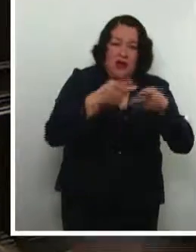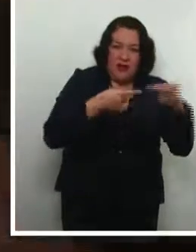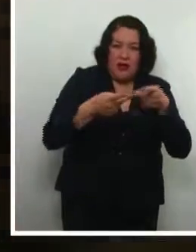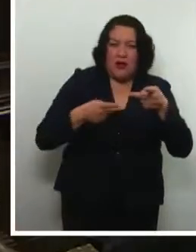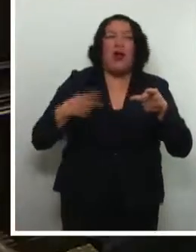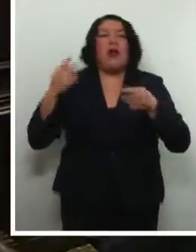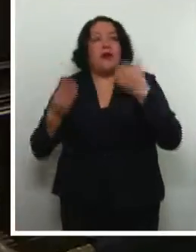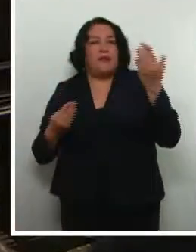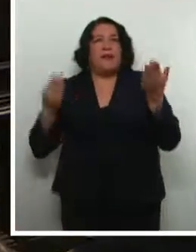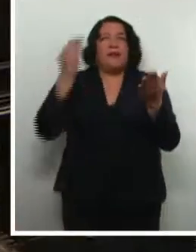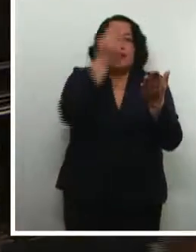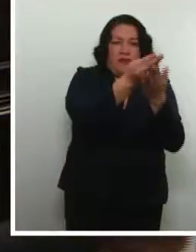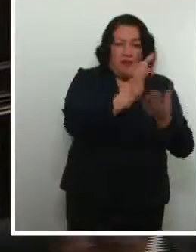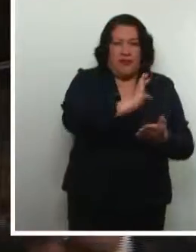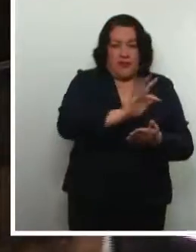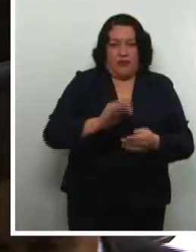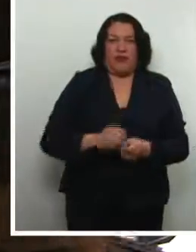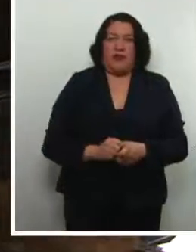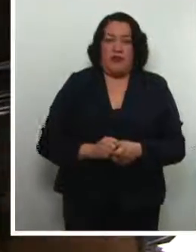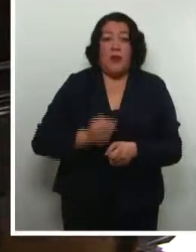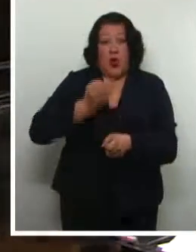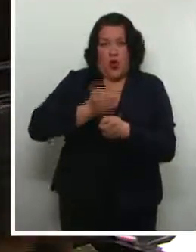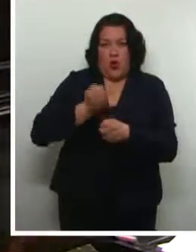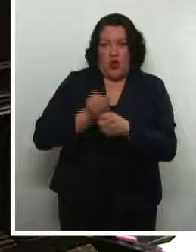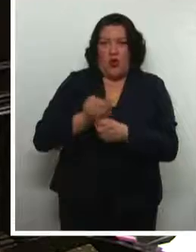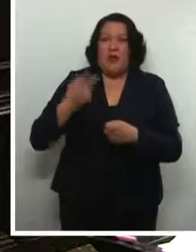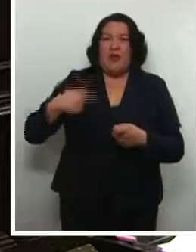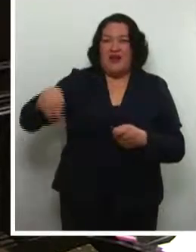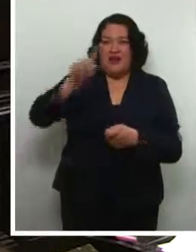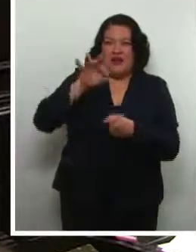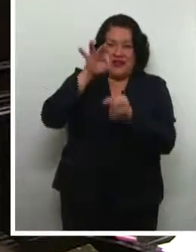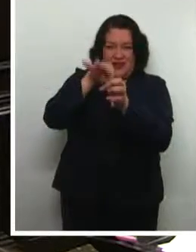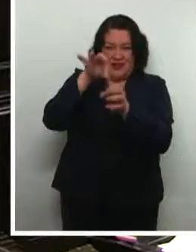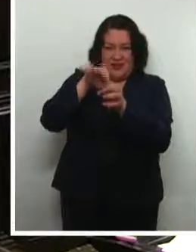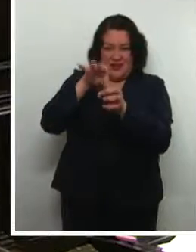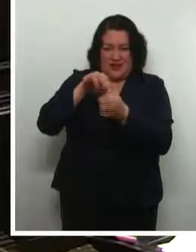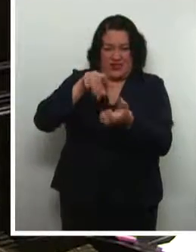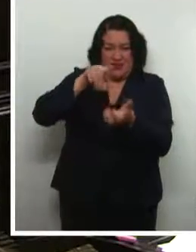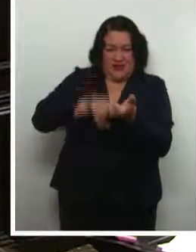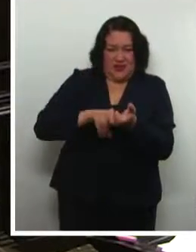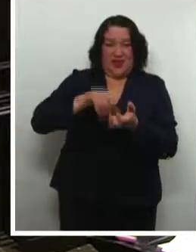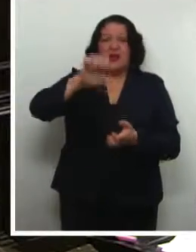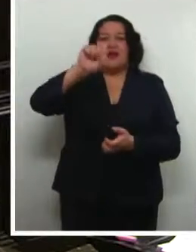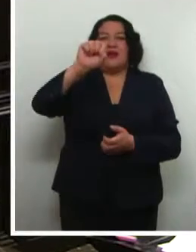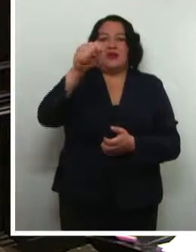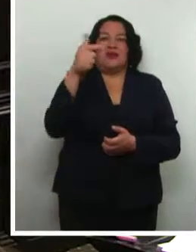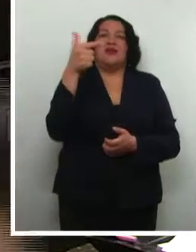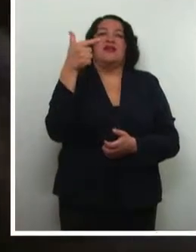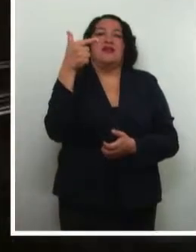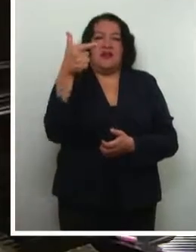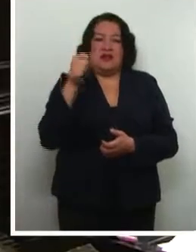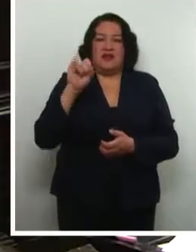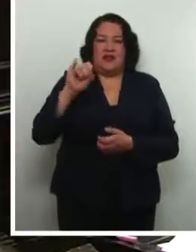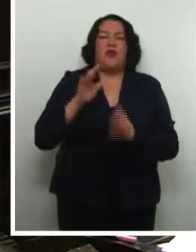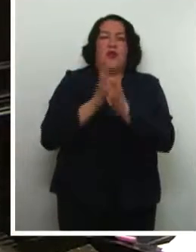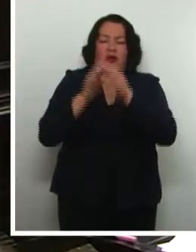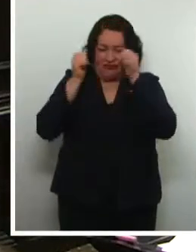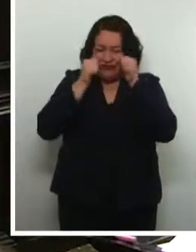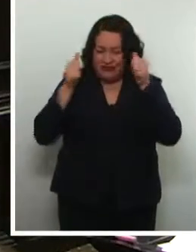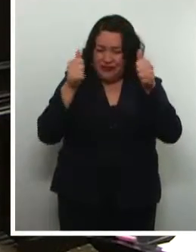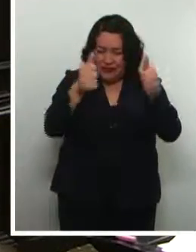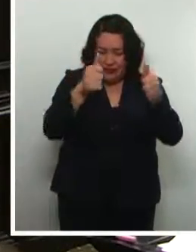de sesiones. Hasta este momento le comento que se han emitido un total de 67 votos a favor. Escuchemos el